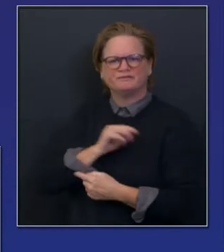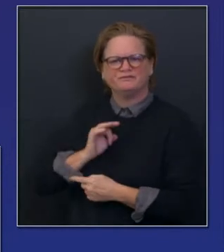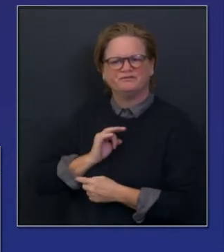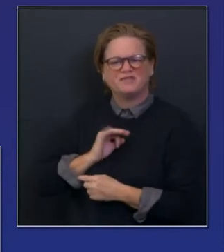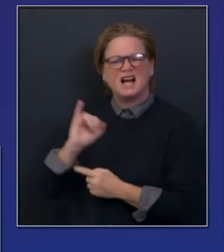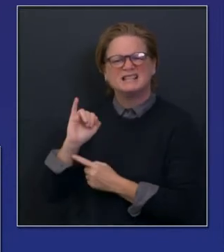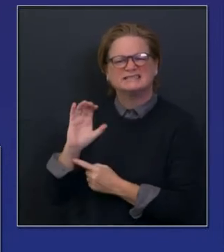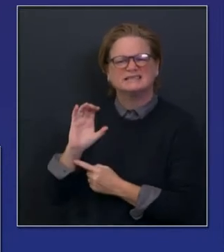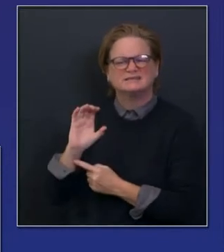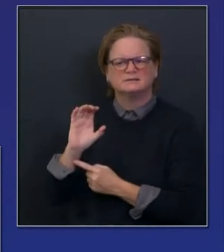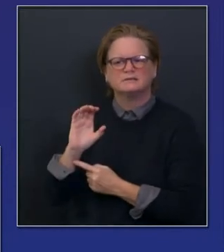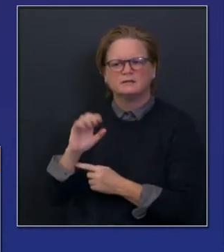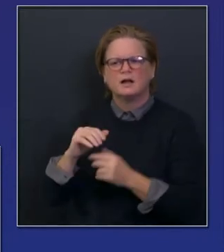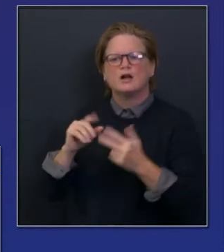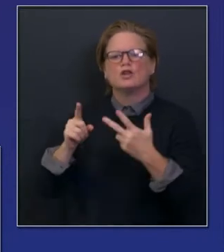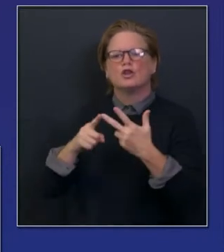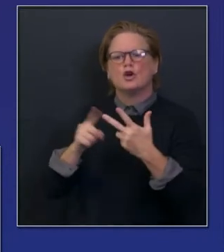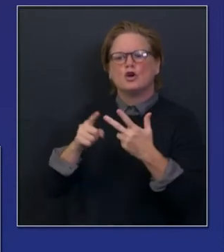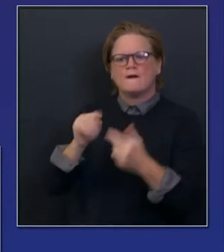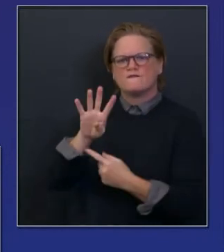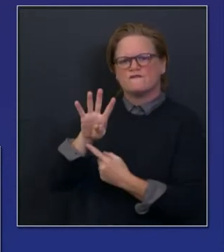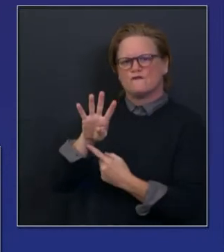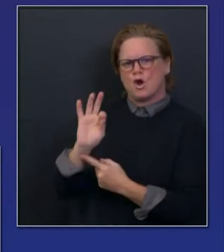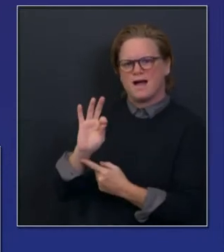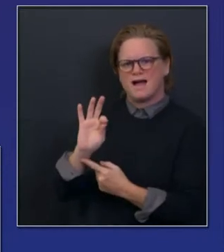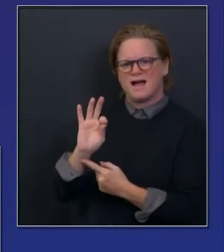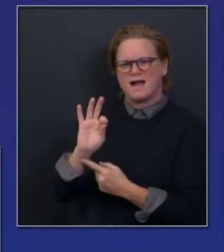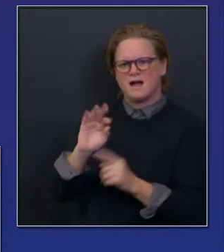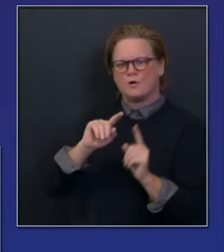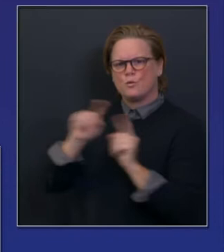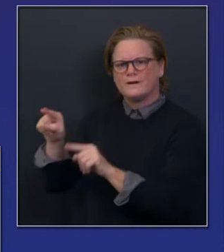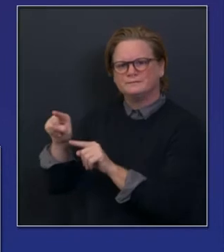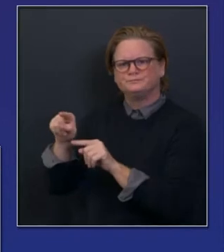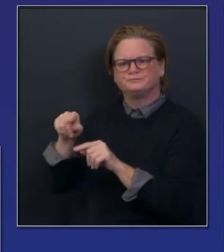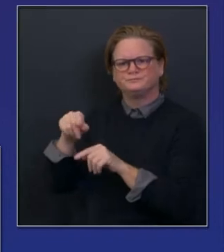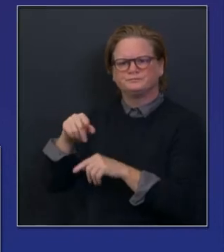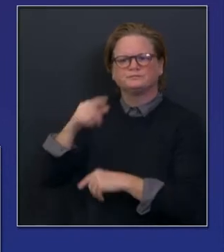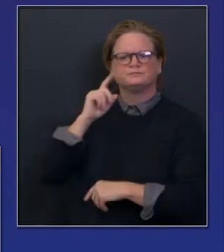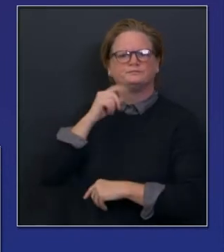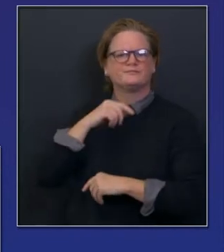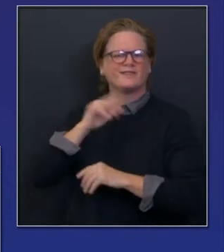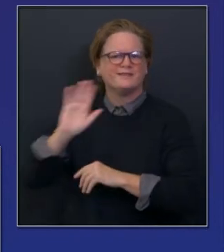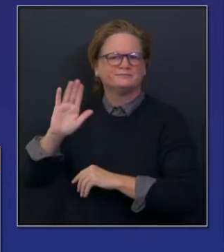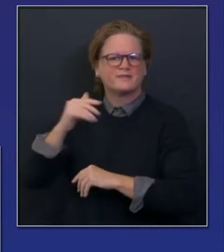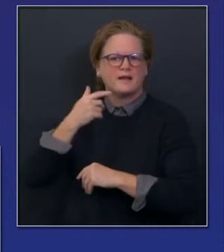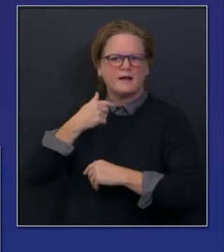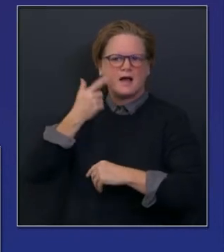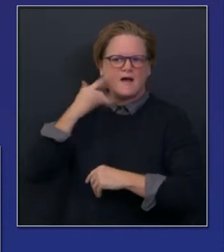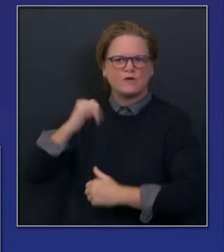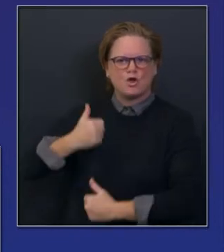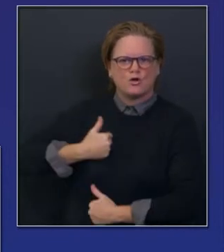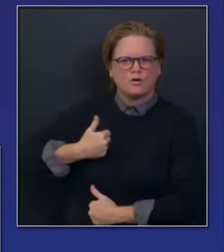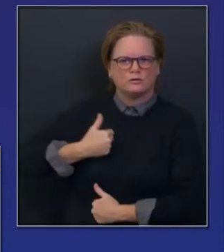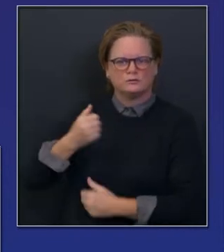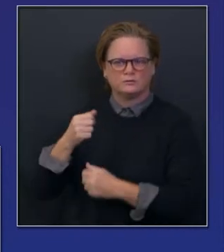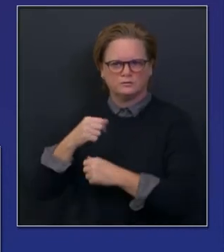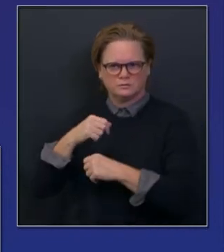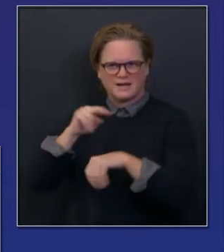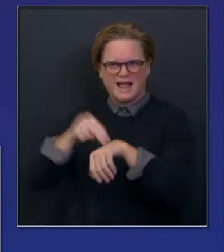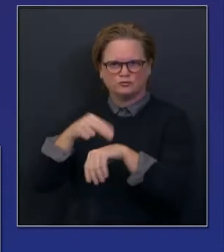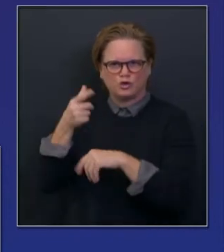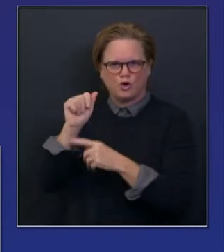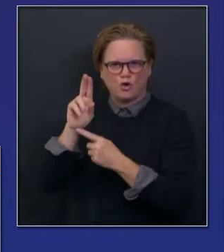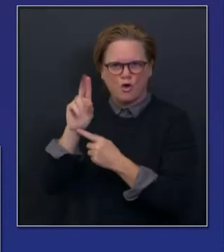en CalGuard, la Guardia Nacional de California. También hemos incluido en este despliegue de personal esos trabajadores con